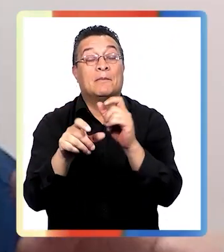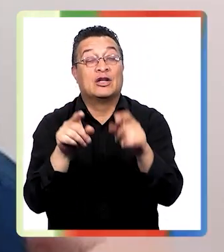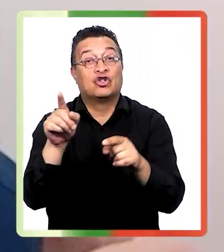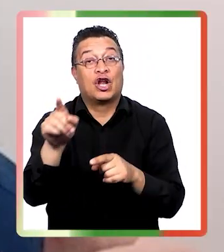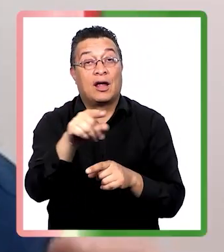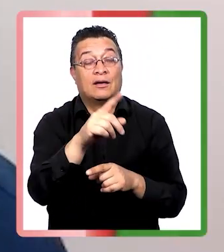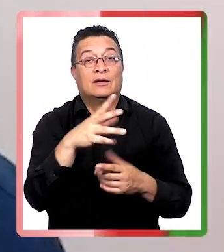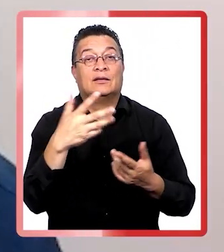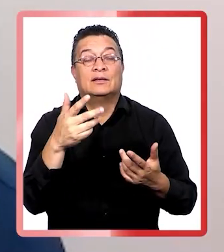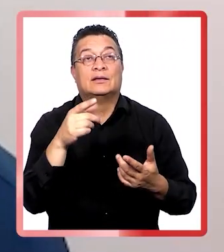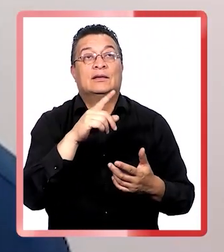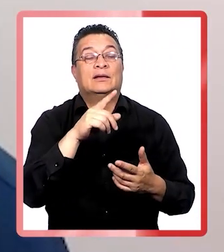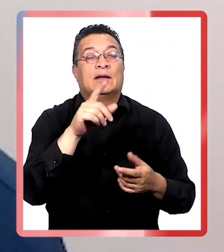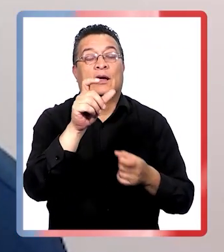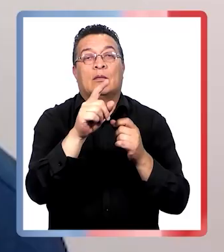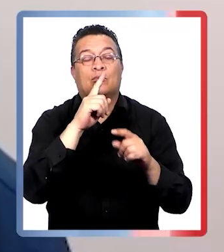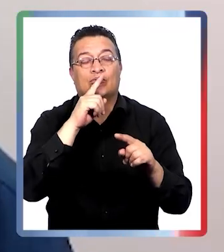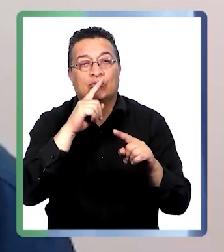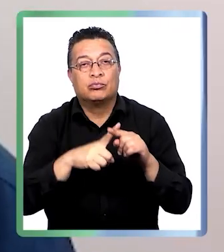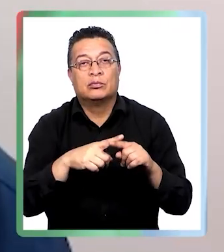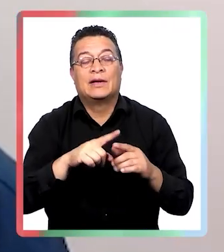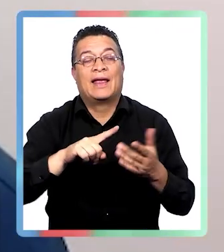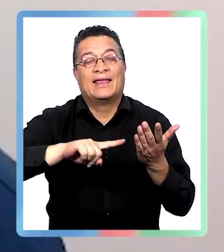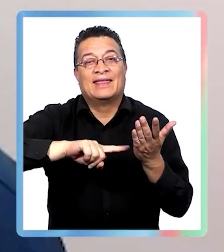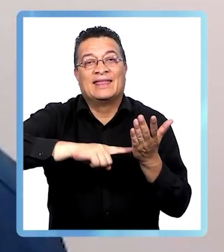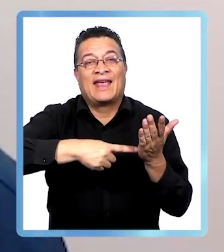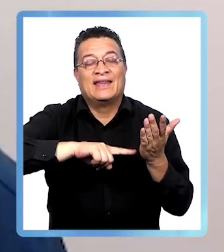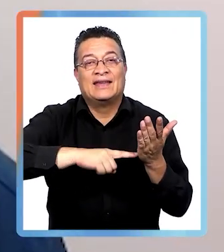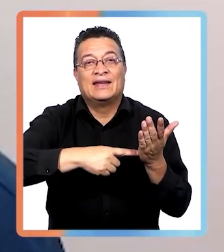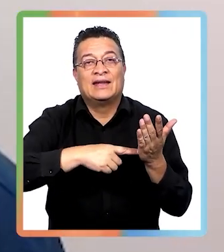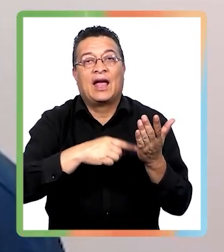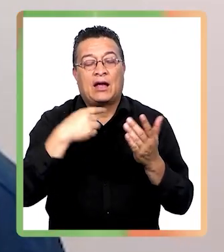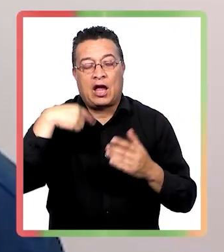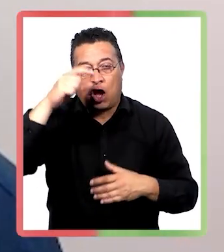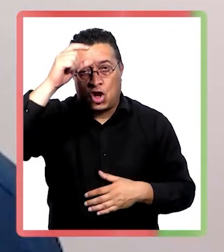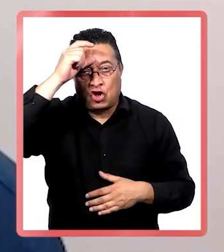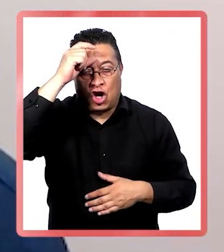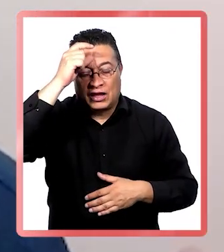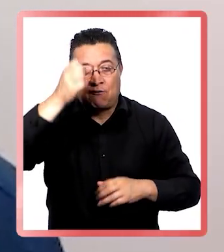ideal son las llamadas que se llaman técnicas